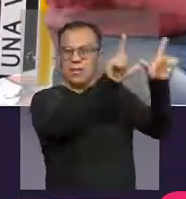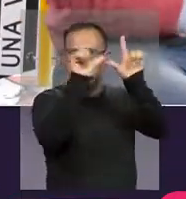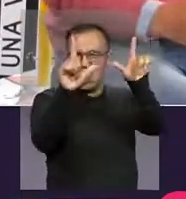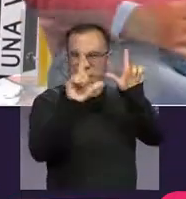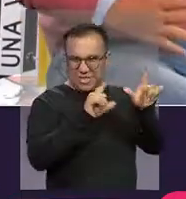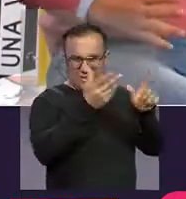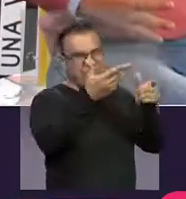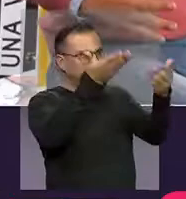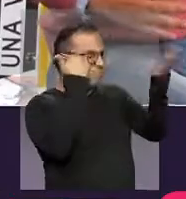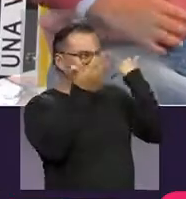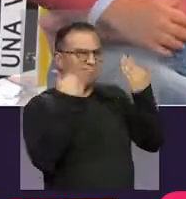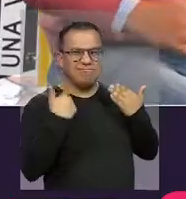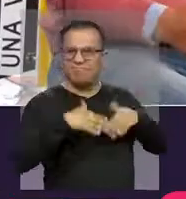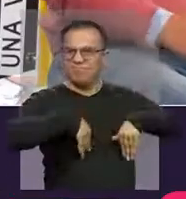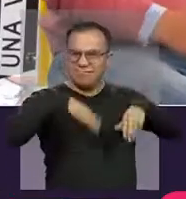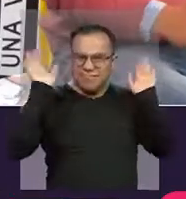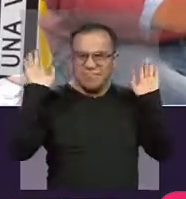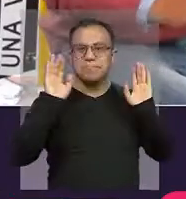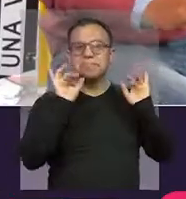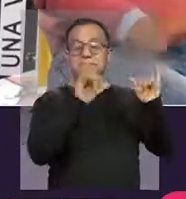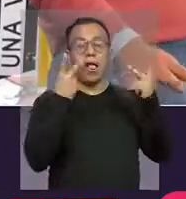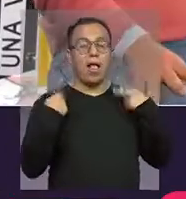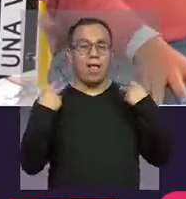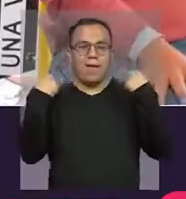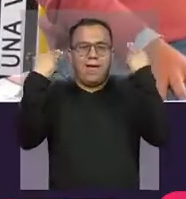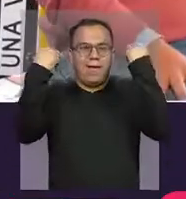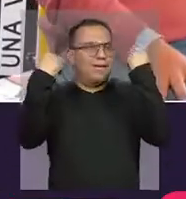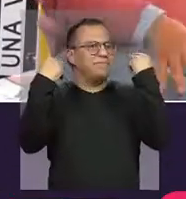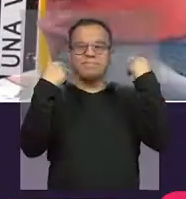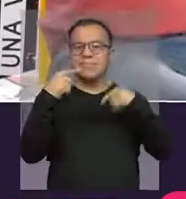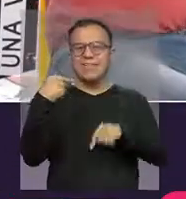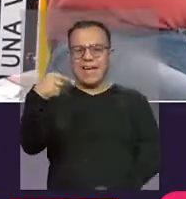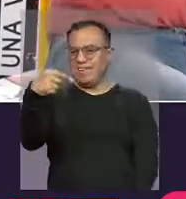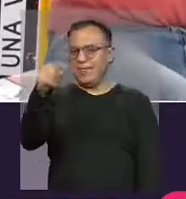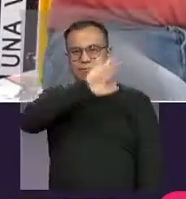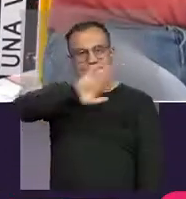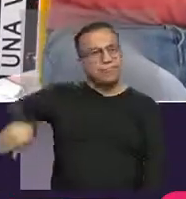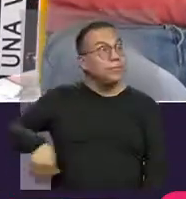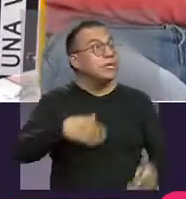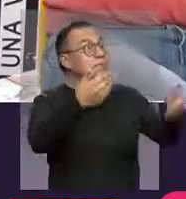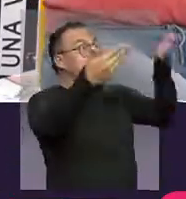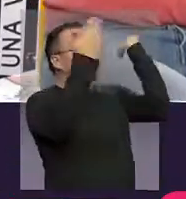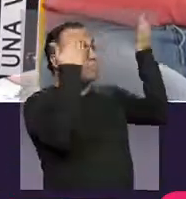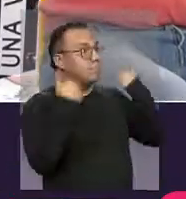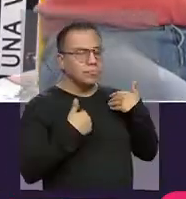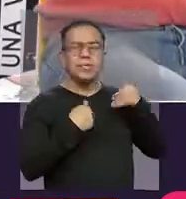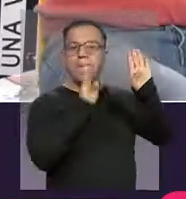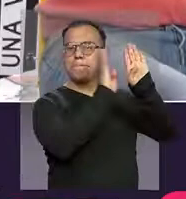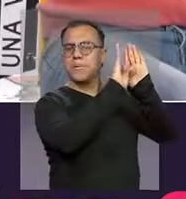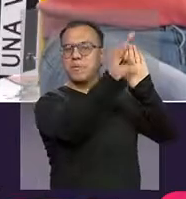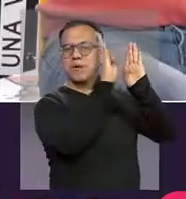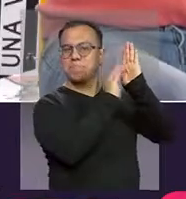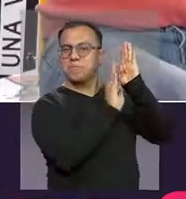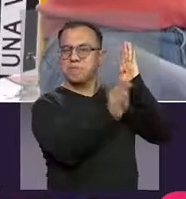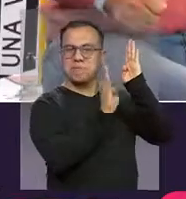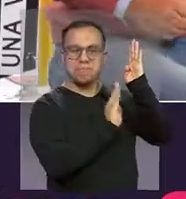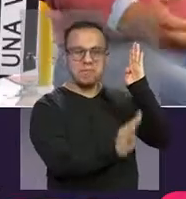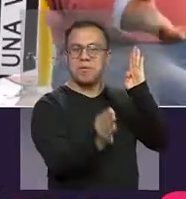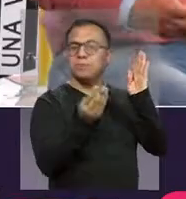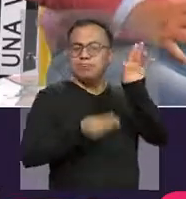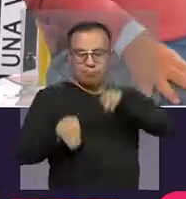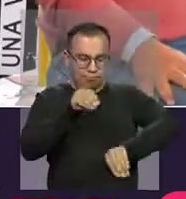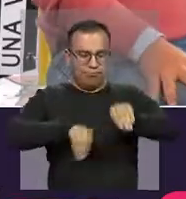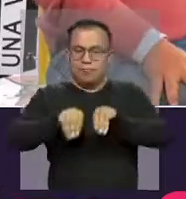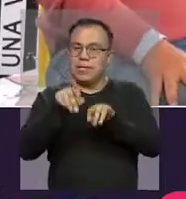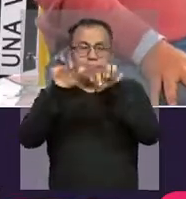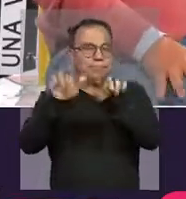que es un residuo de vanidad tremendamente negativo, y en la pared diseñé el libro. Y me senté